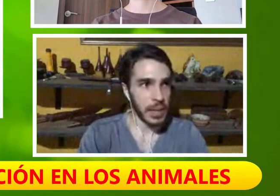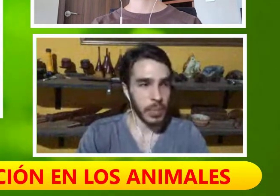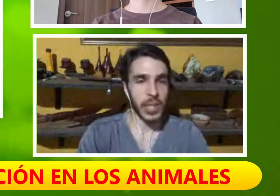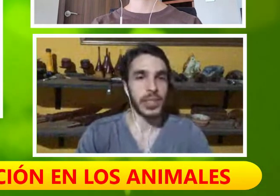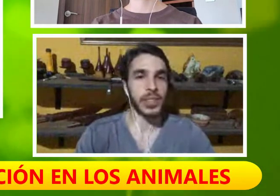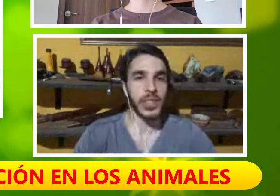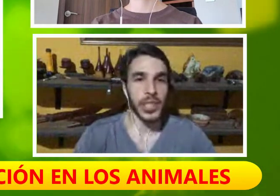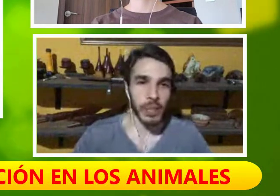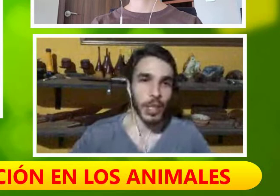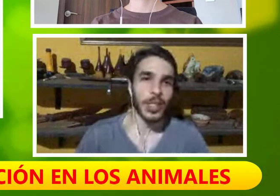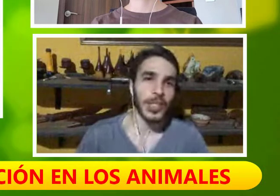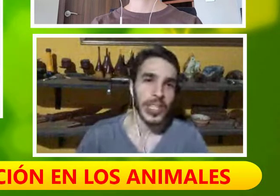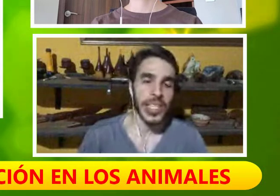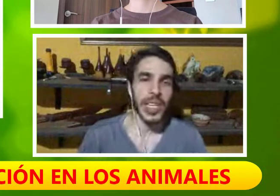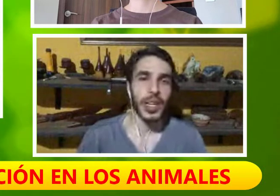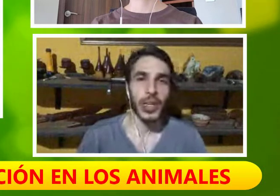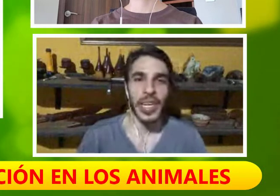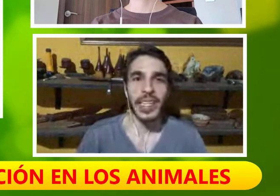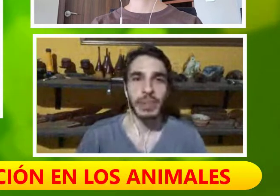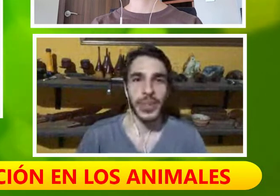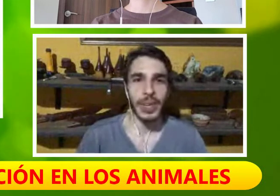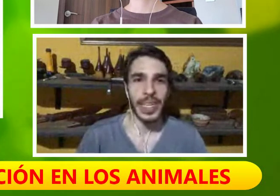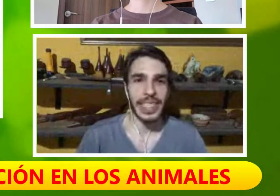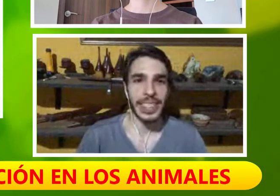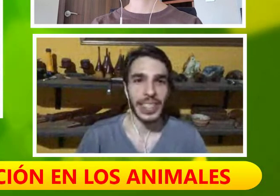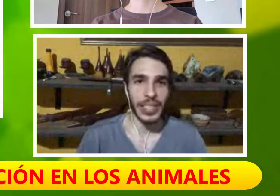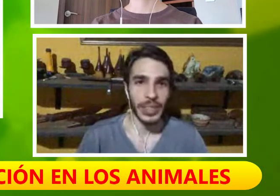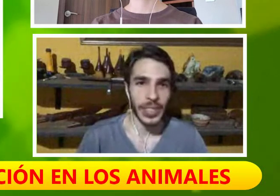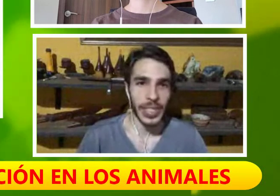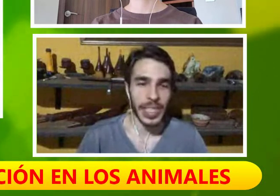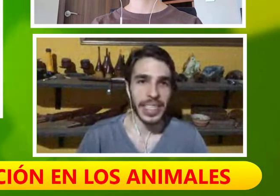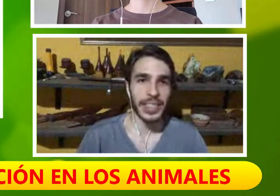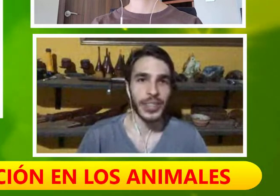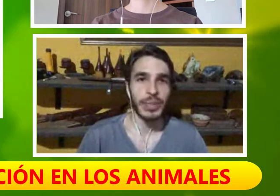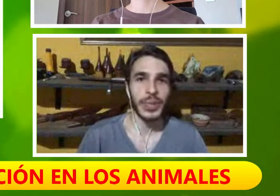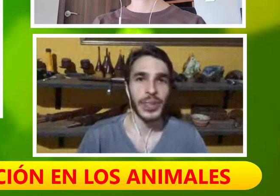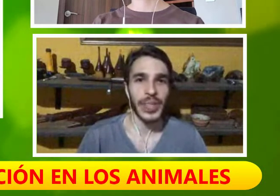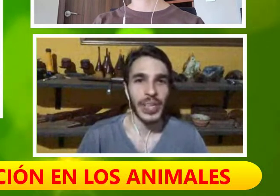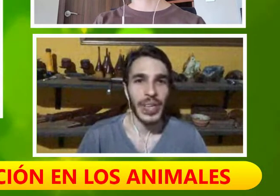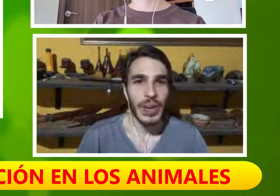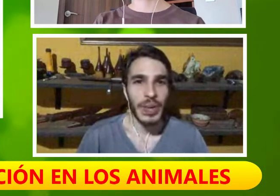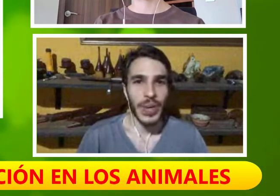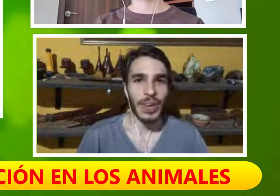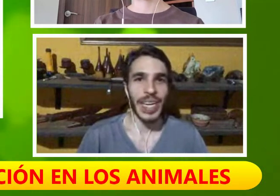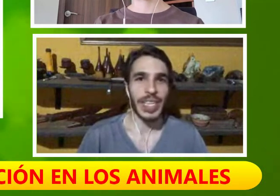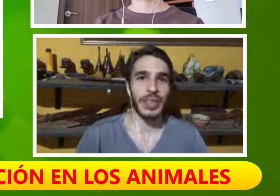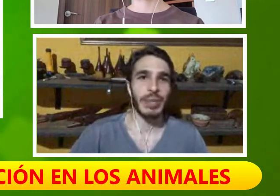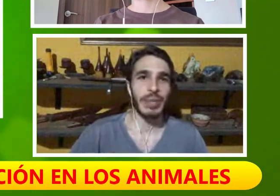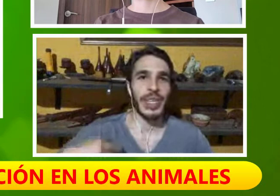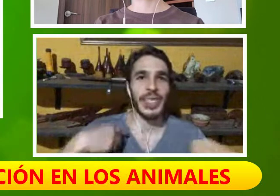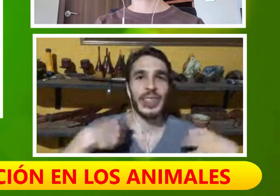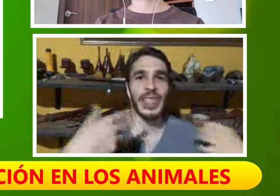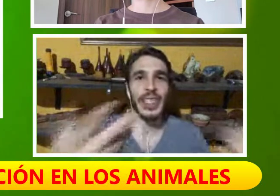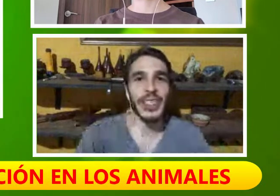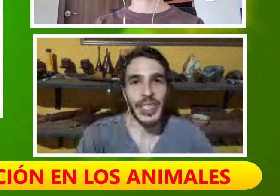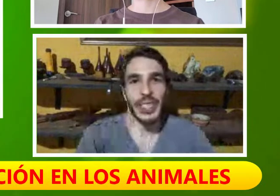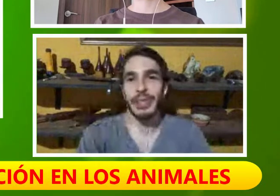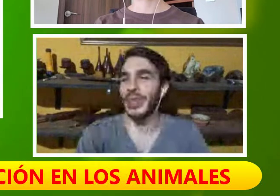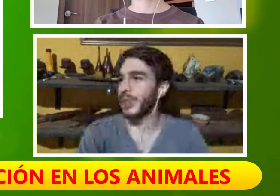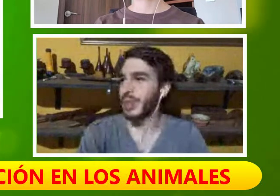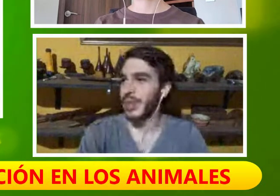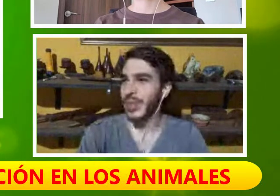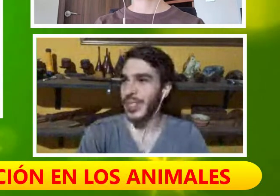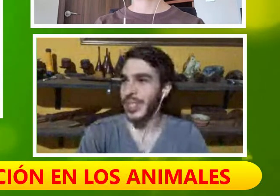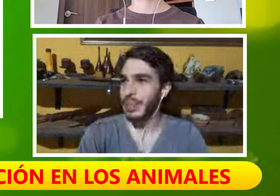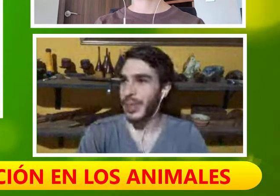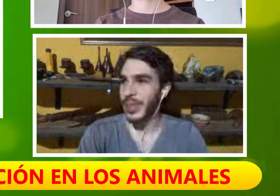afortunadamente por estos tiempos no nos echan a la hoguera por hablar de sentidos psíquicos, por hablar que uno percibe